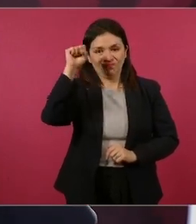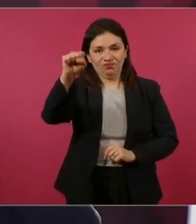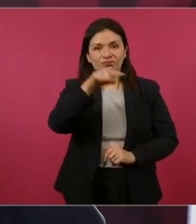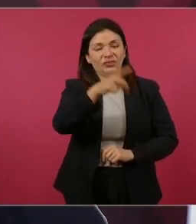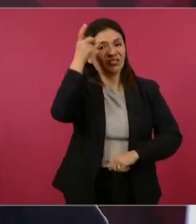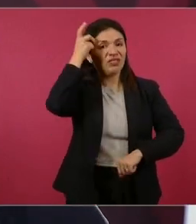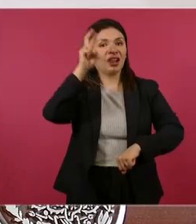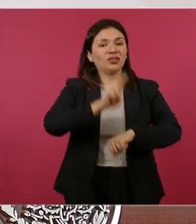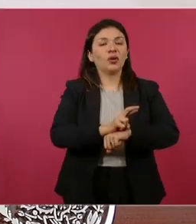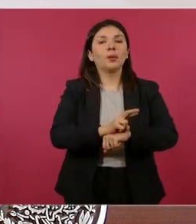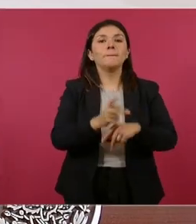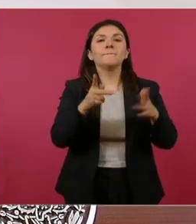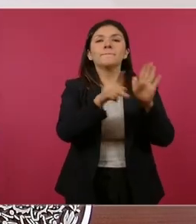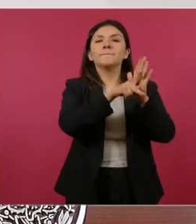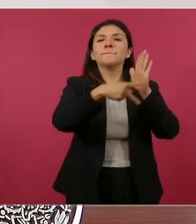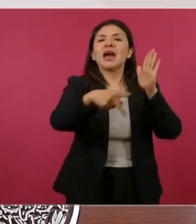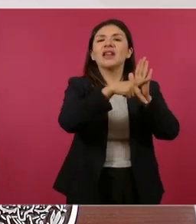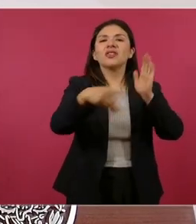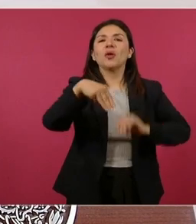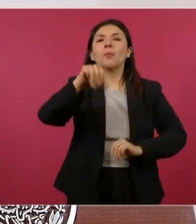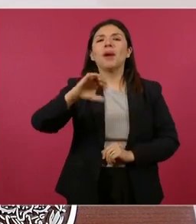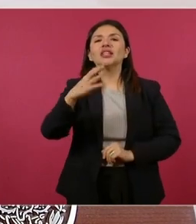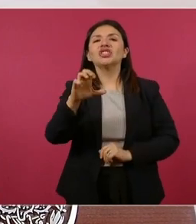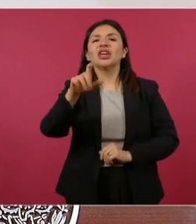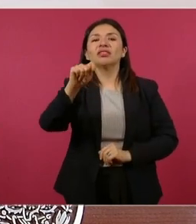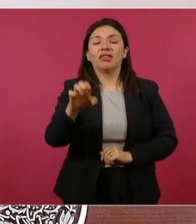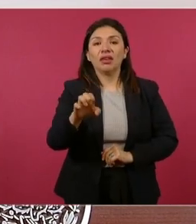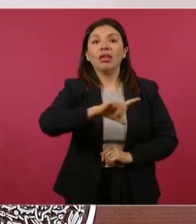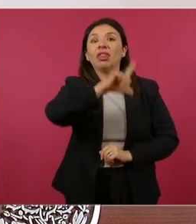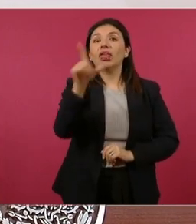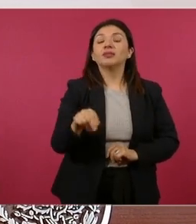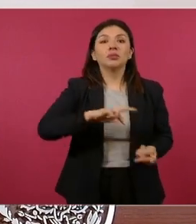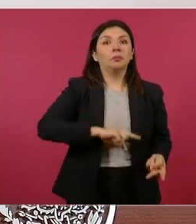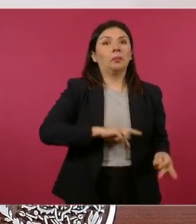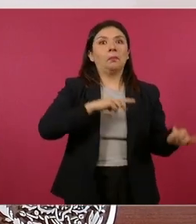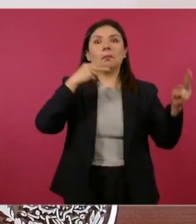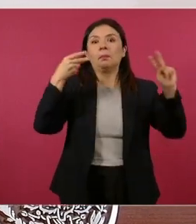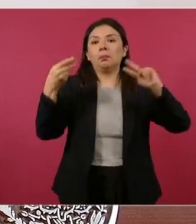el periódico El Machete del Partido Comunista, y se volvió